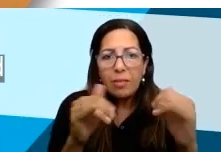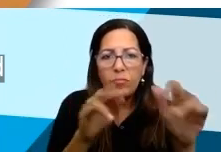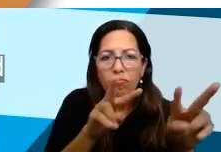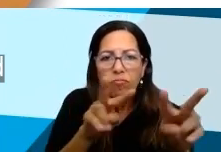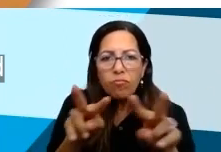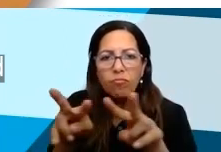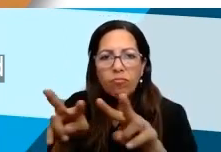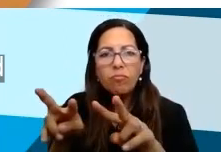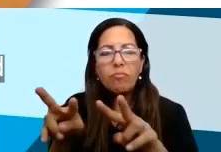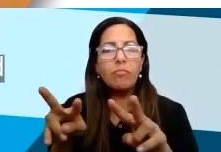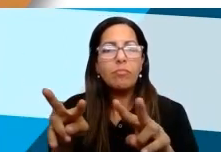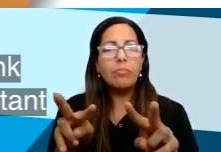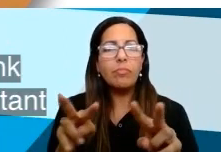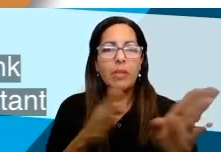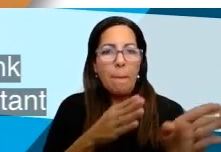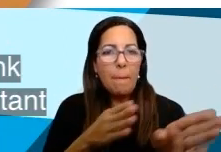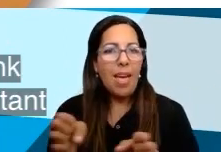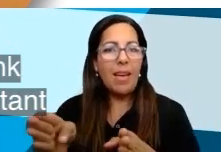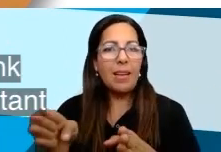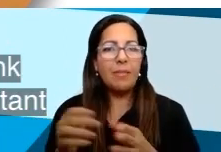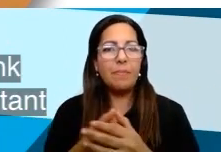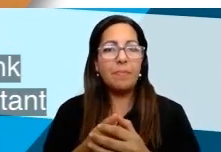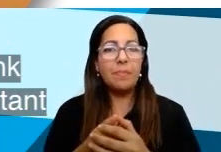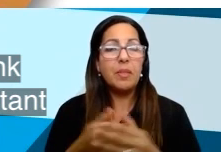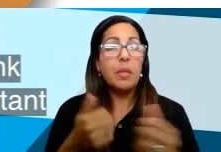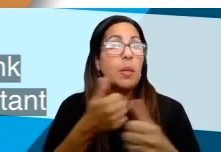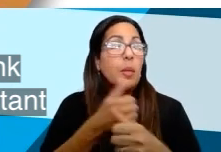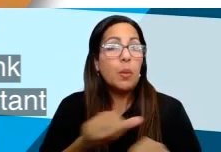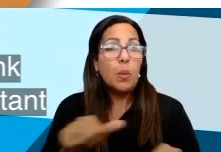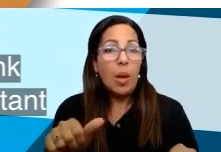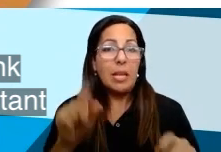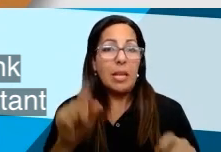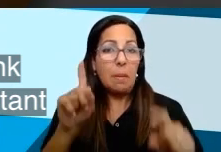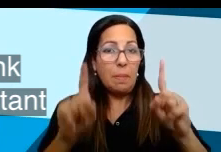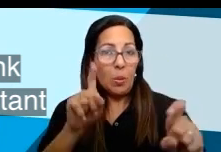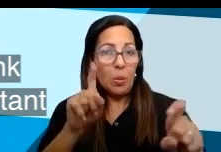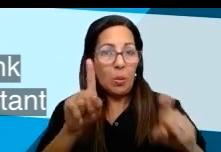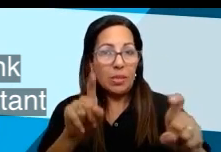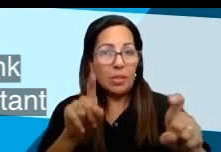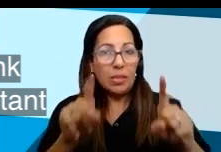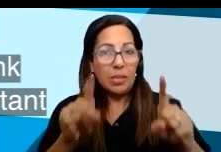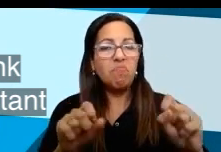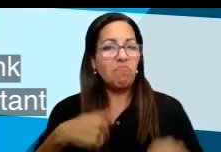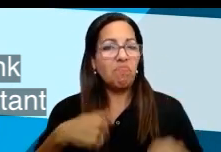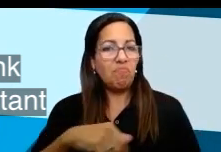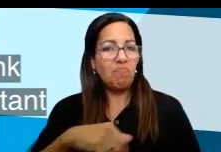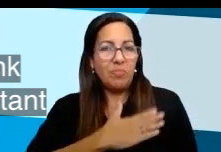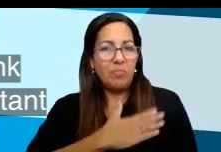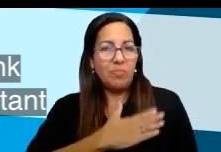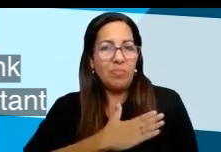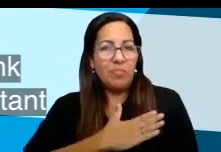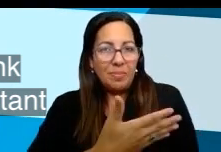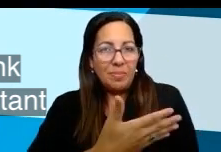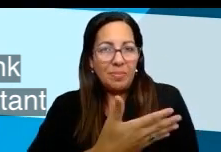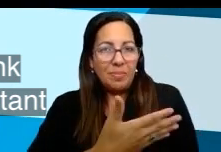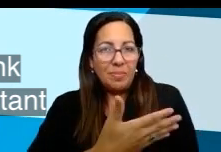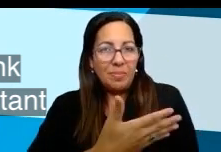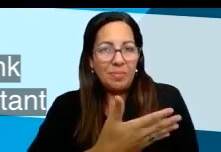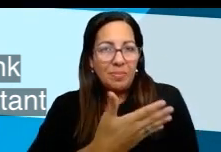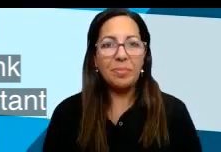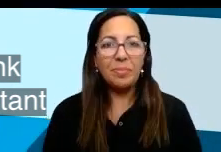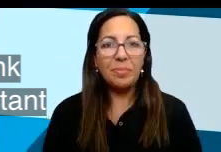estamos trabajando, y cualquier pregunta y duda, obviamente estamos aquí para ustedes. Los dejo